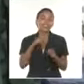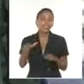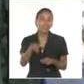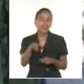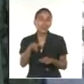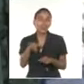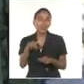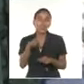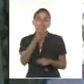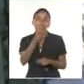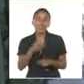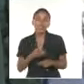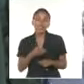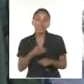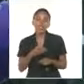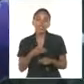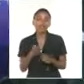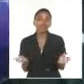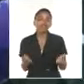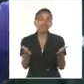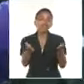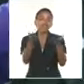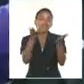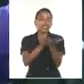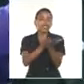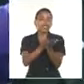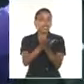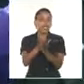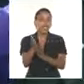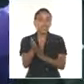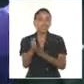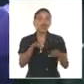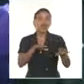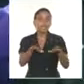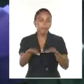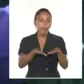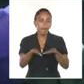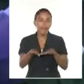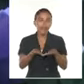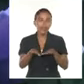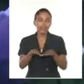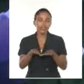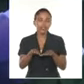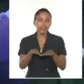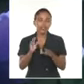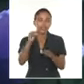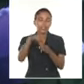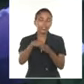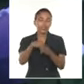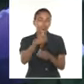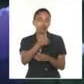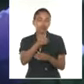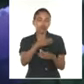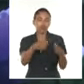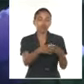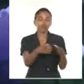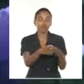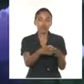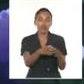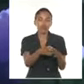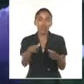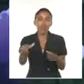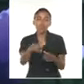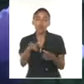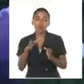lo convidamos a mantener y elevar los niveles de preparación y disposición combativa de nuestras unidades militares, así como la